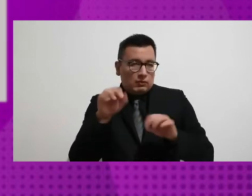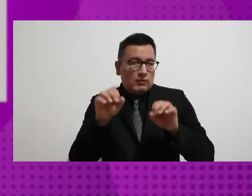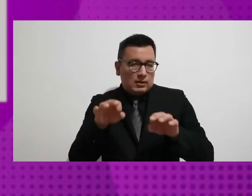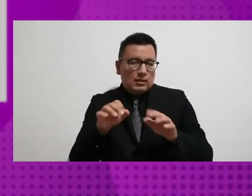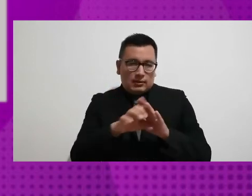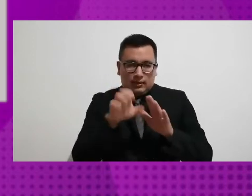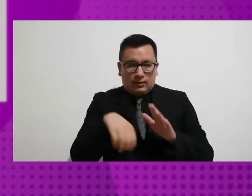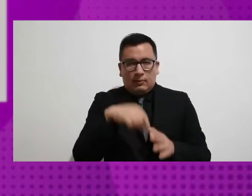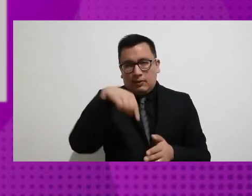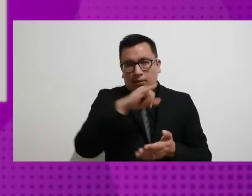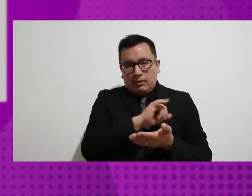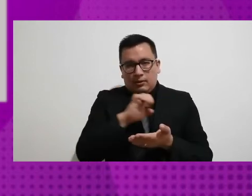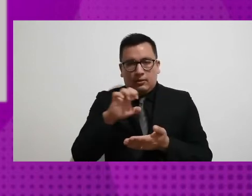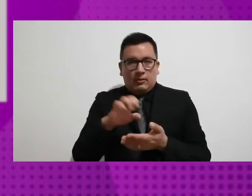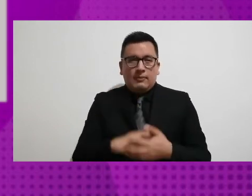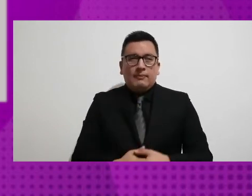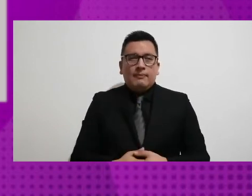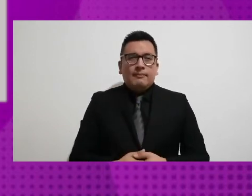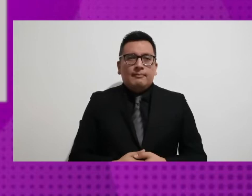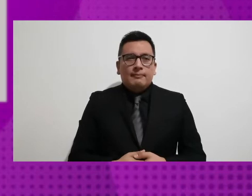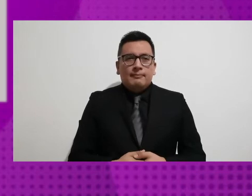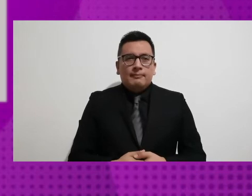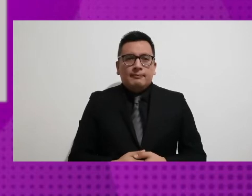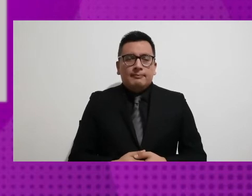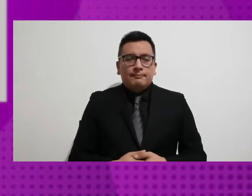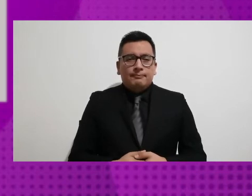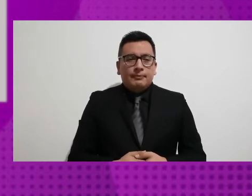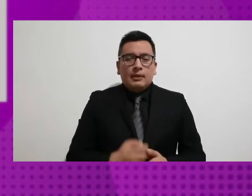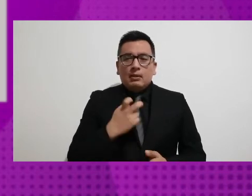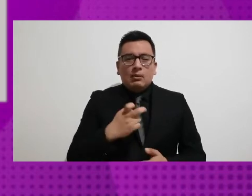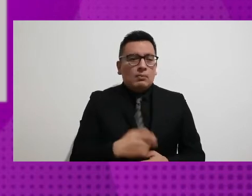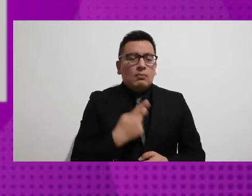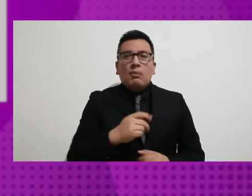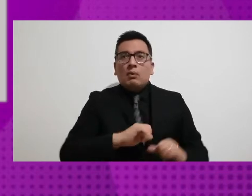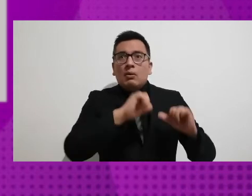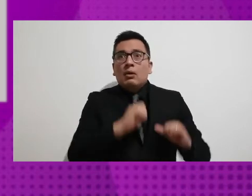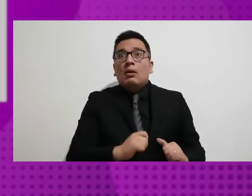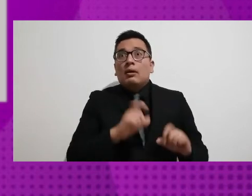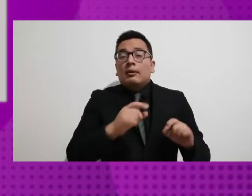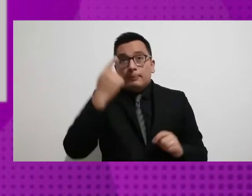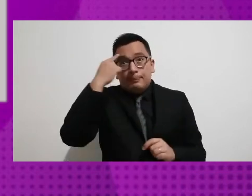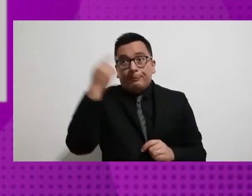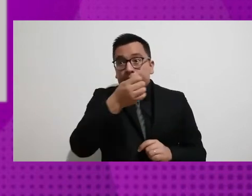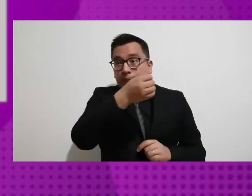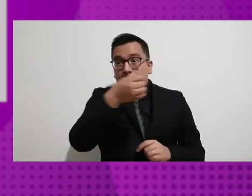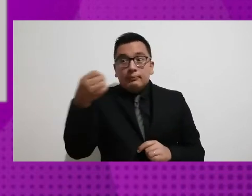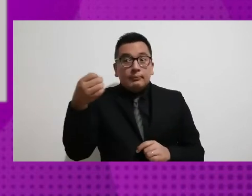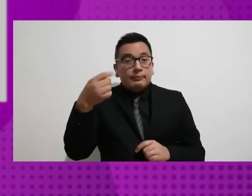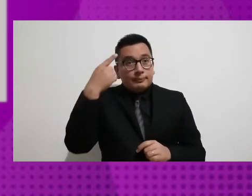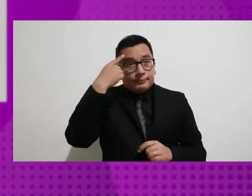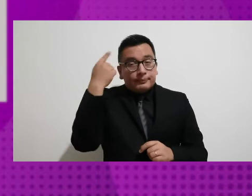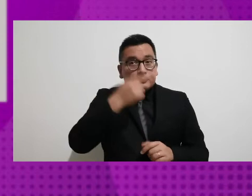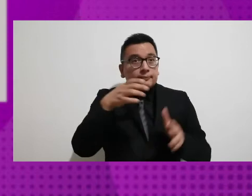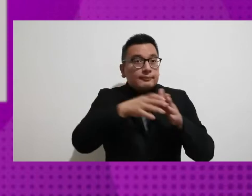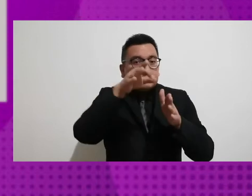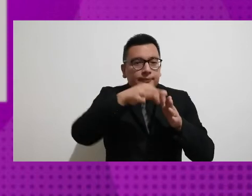locales electorales, como lo es el caso del Instituto Electoral de Coahuila, competentes en principio para organizar